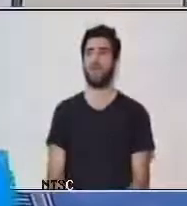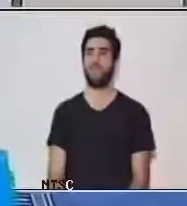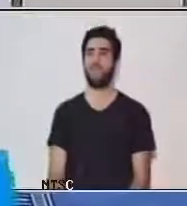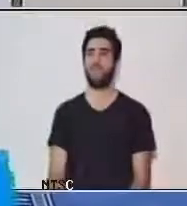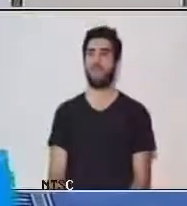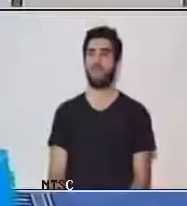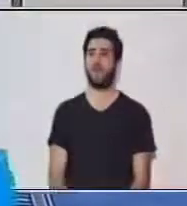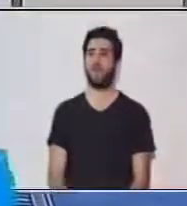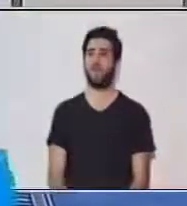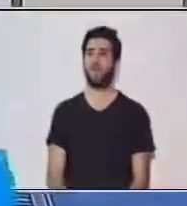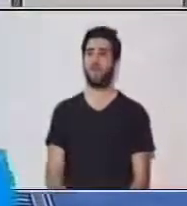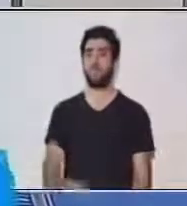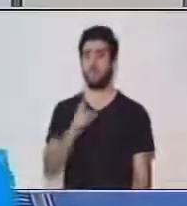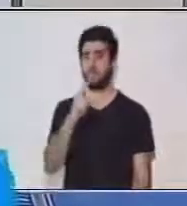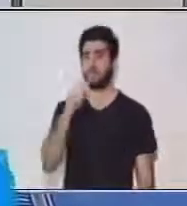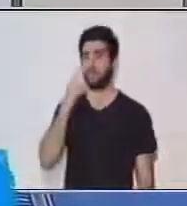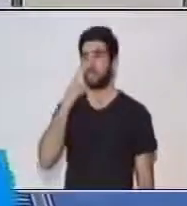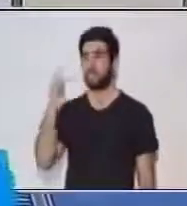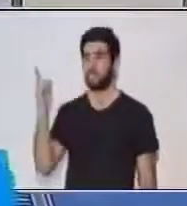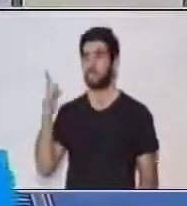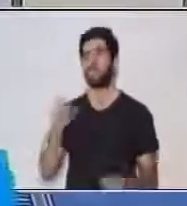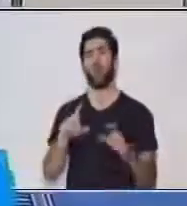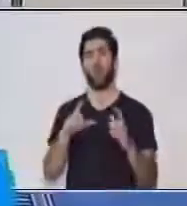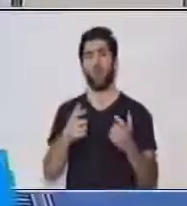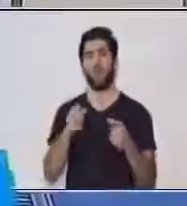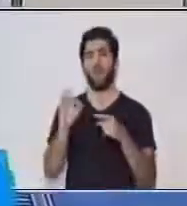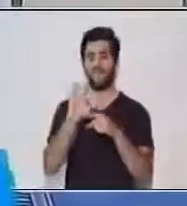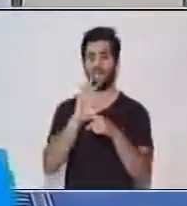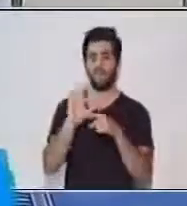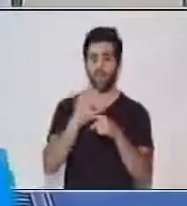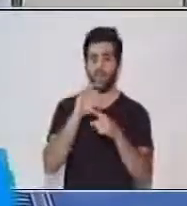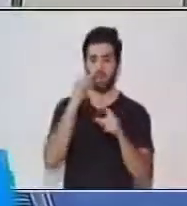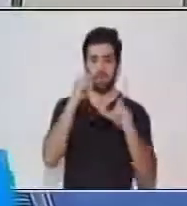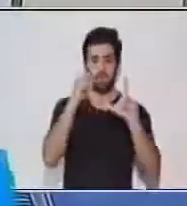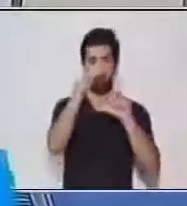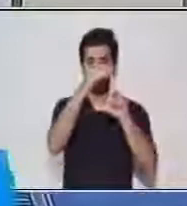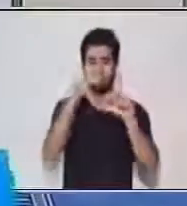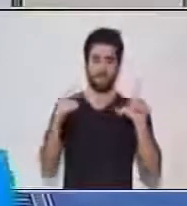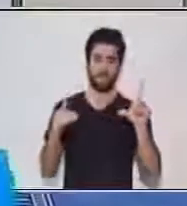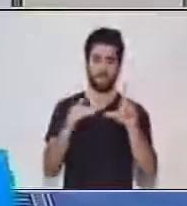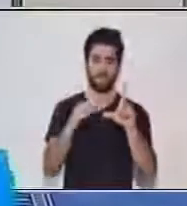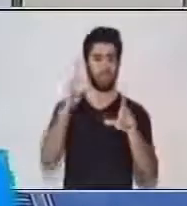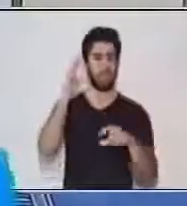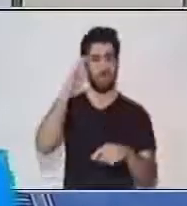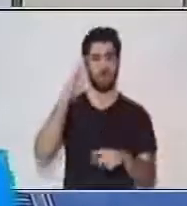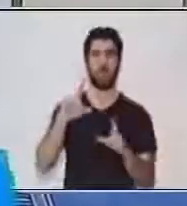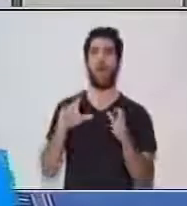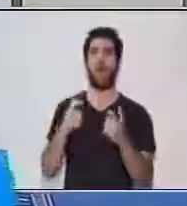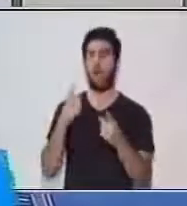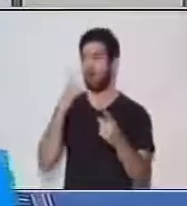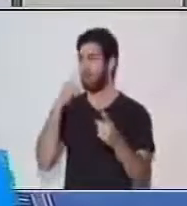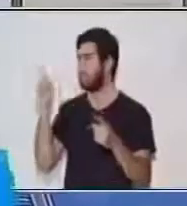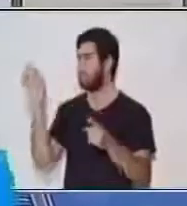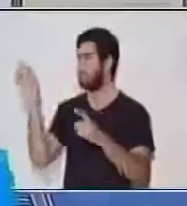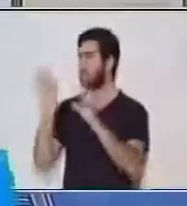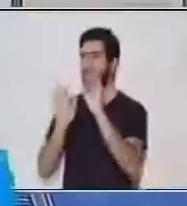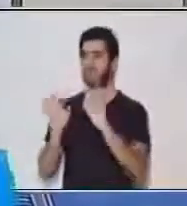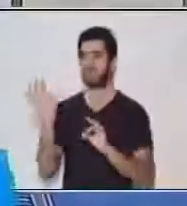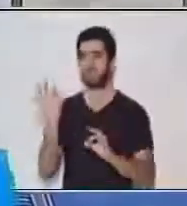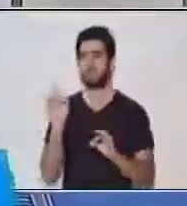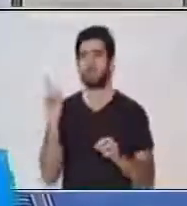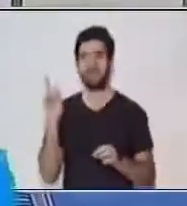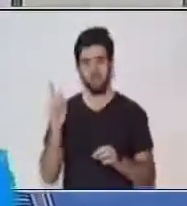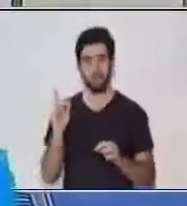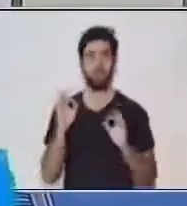¿qué función trigonométrica representa este comportamiento o se identifica con este comportamiento? Muy bien,